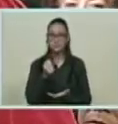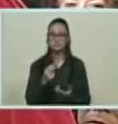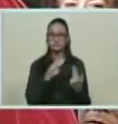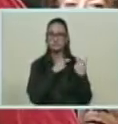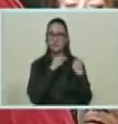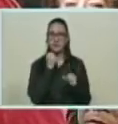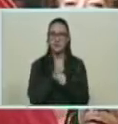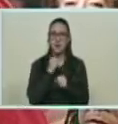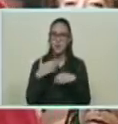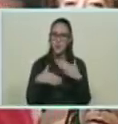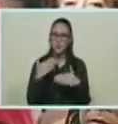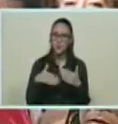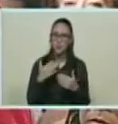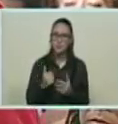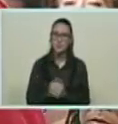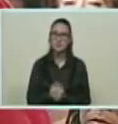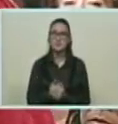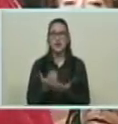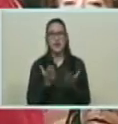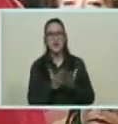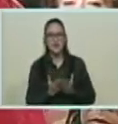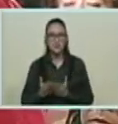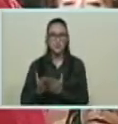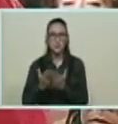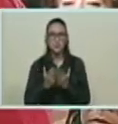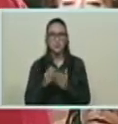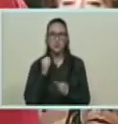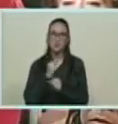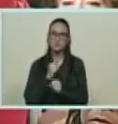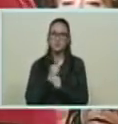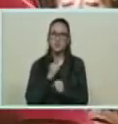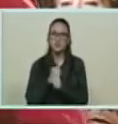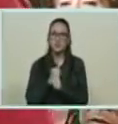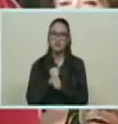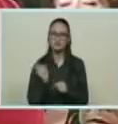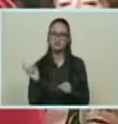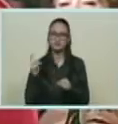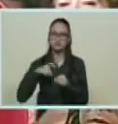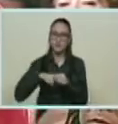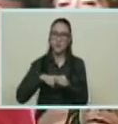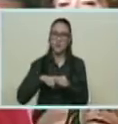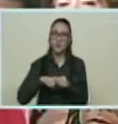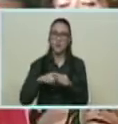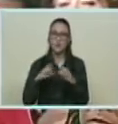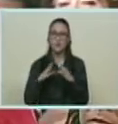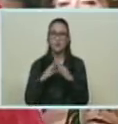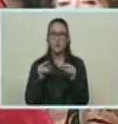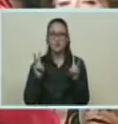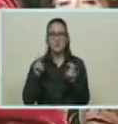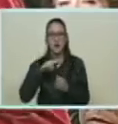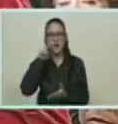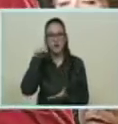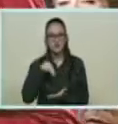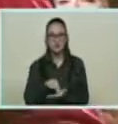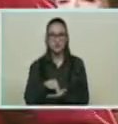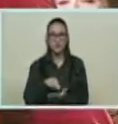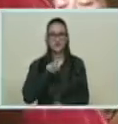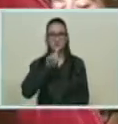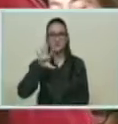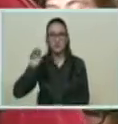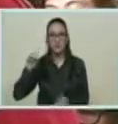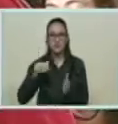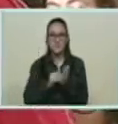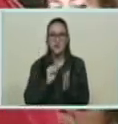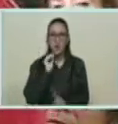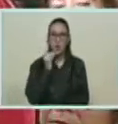ocupación laboral y productiva en el estudio y en el trabajo, incorporados todos a nivel nacional.